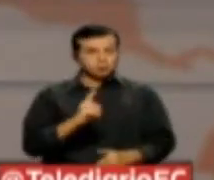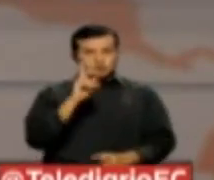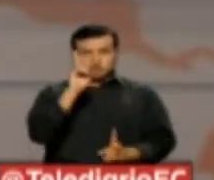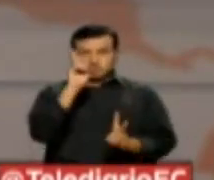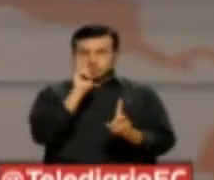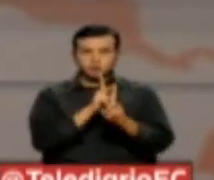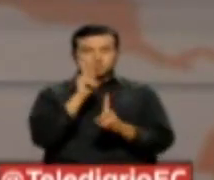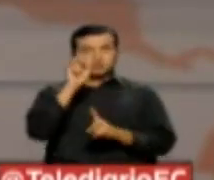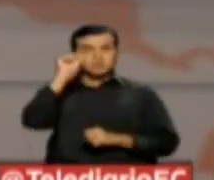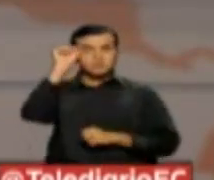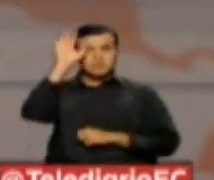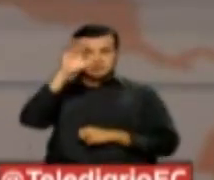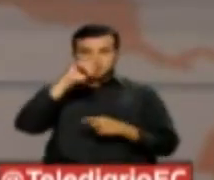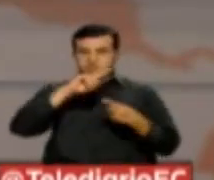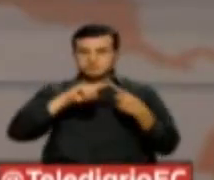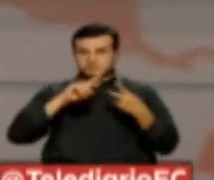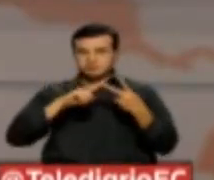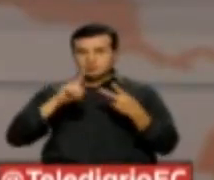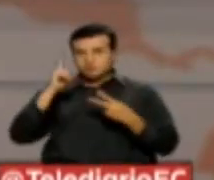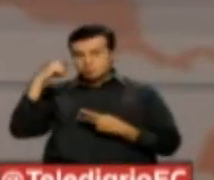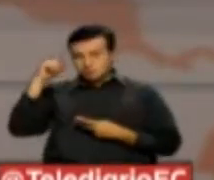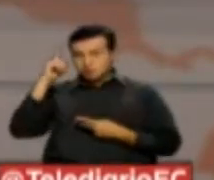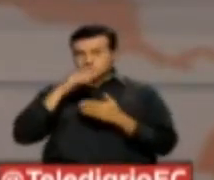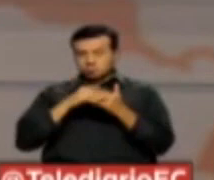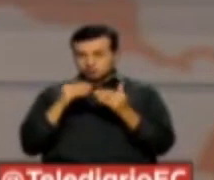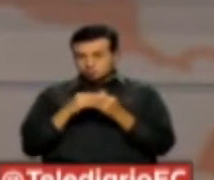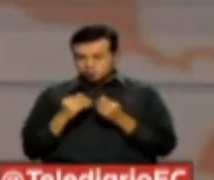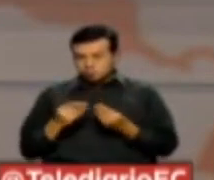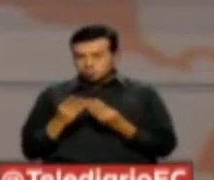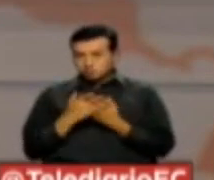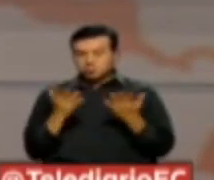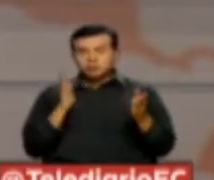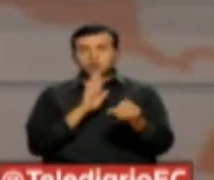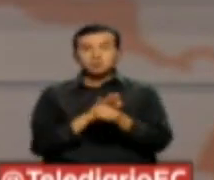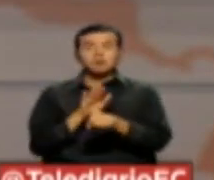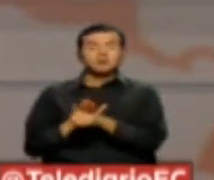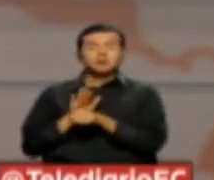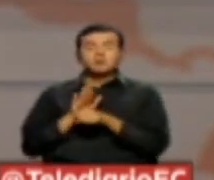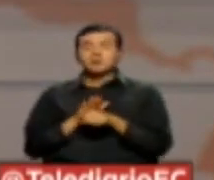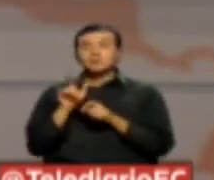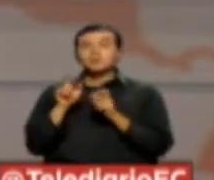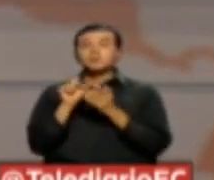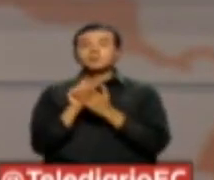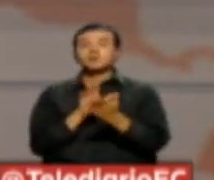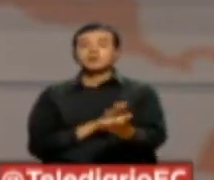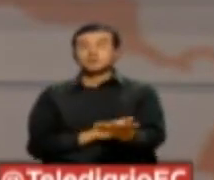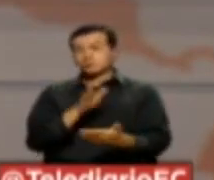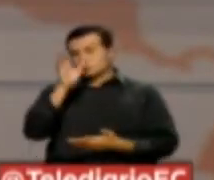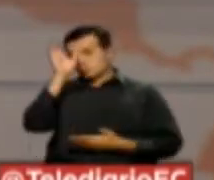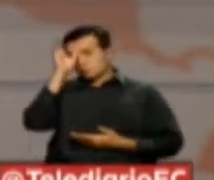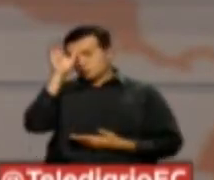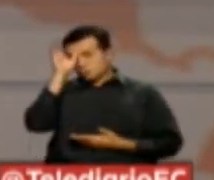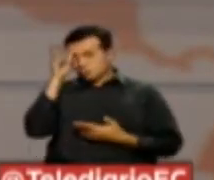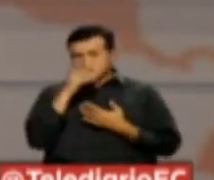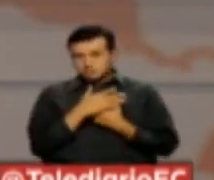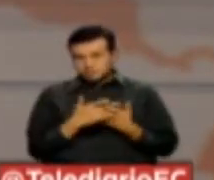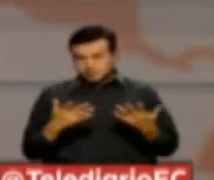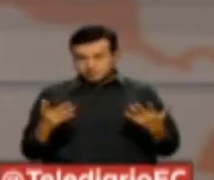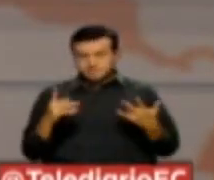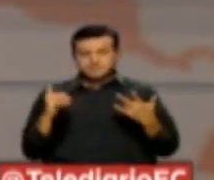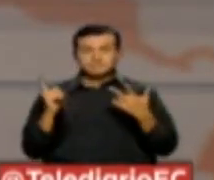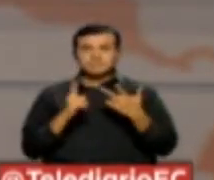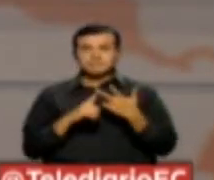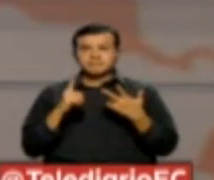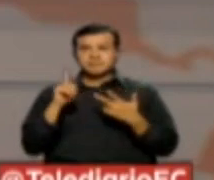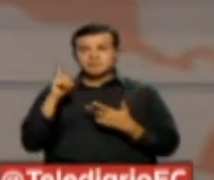de cine otro millón ha salido ya para una convocatoria para proyectos culturales en sí y hay